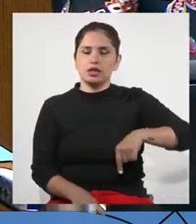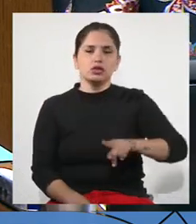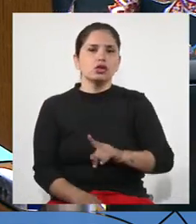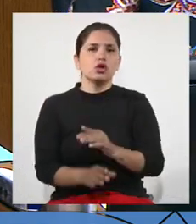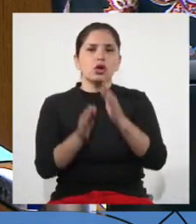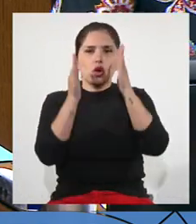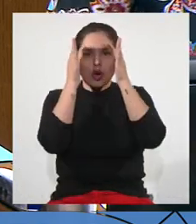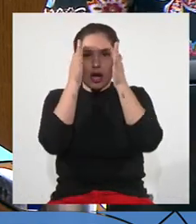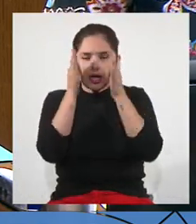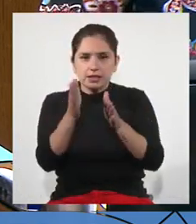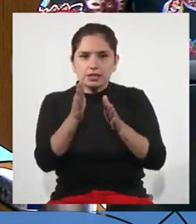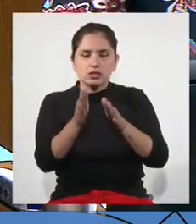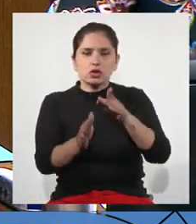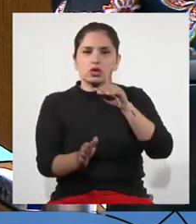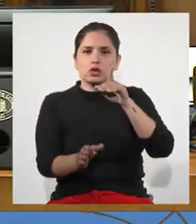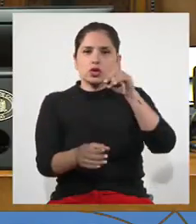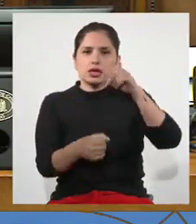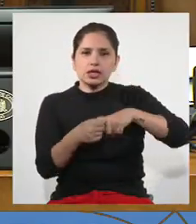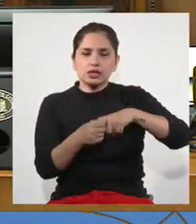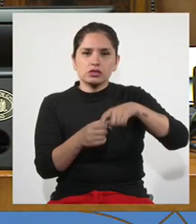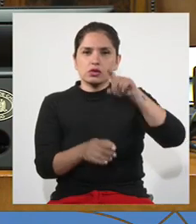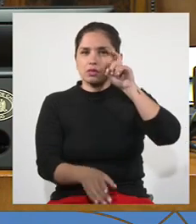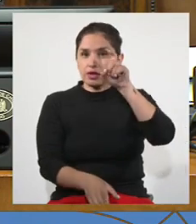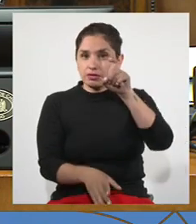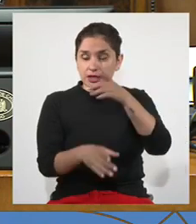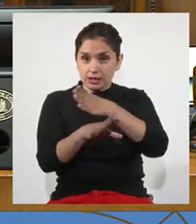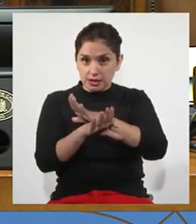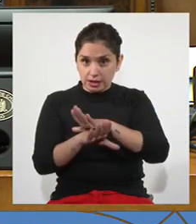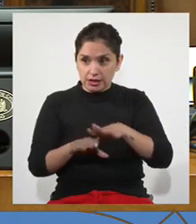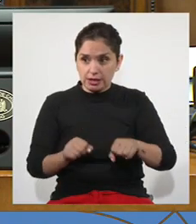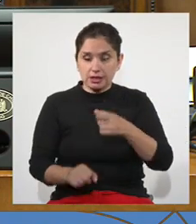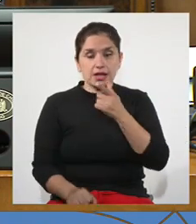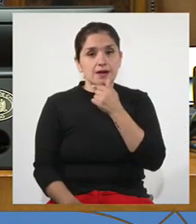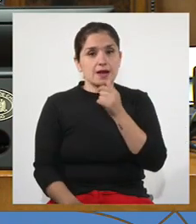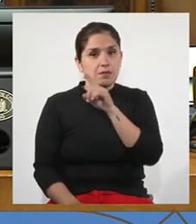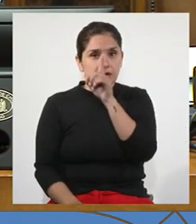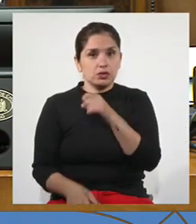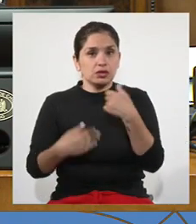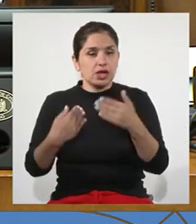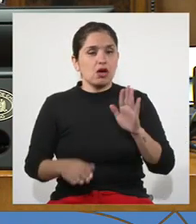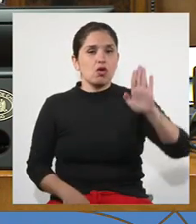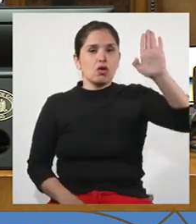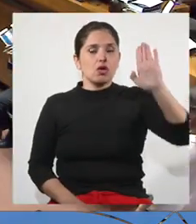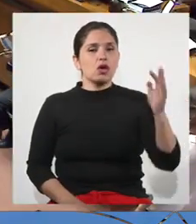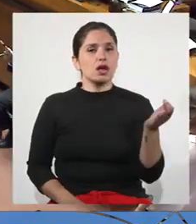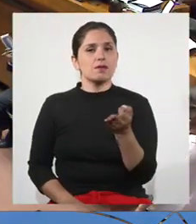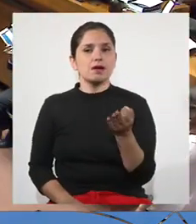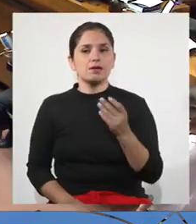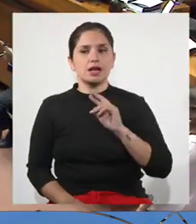atención preferente, ingreso preferente. Senador, está hecha la consulta, le damos la palabra a la subsecretaria.